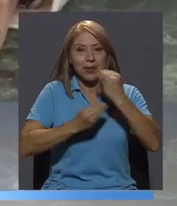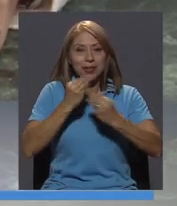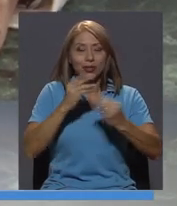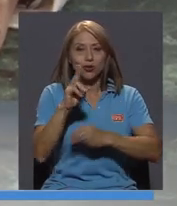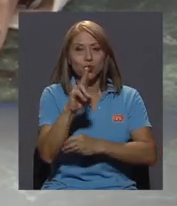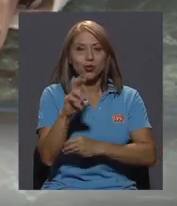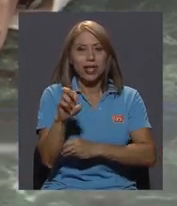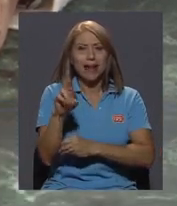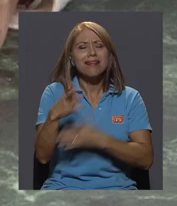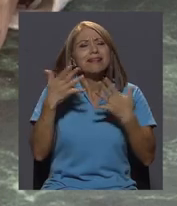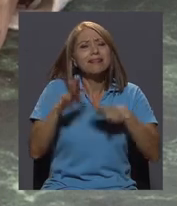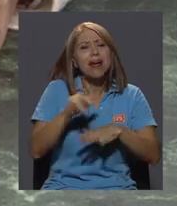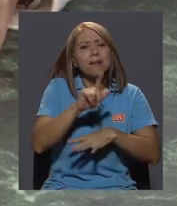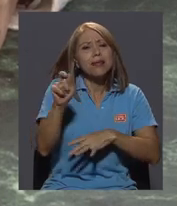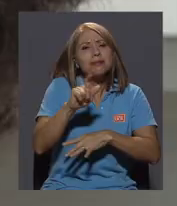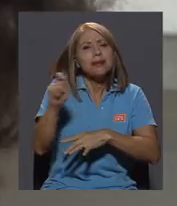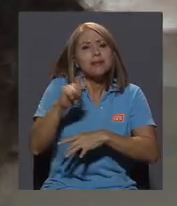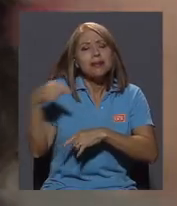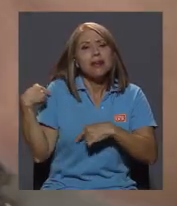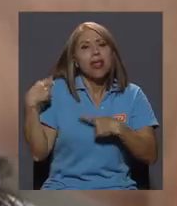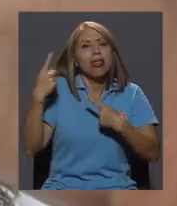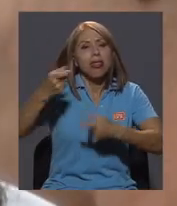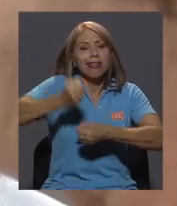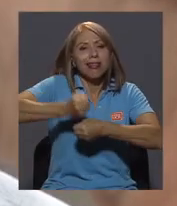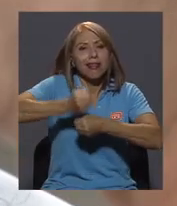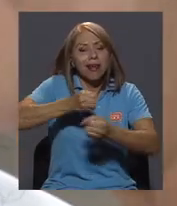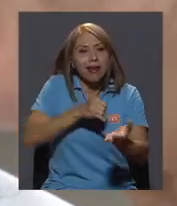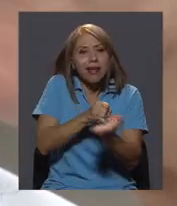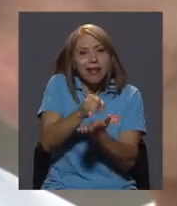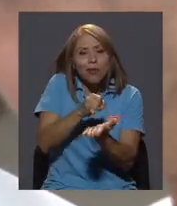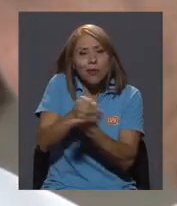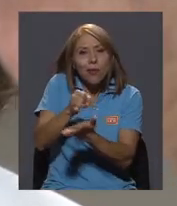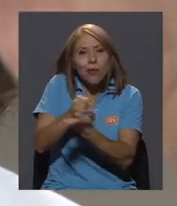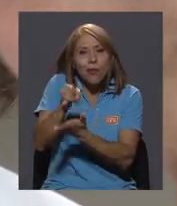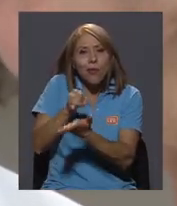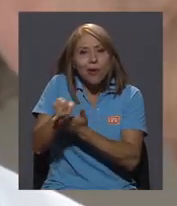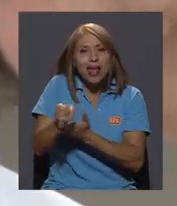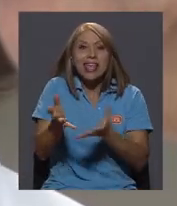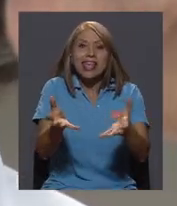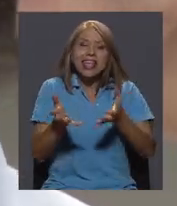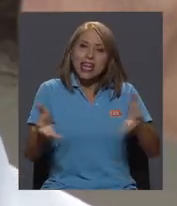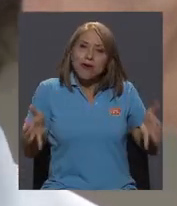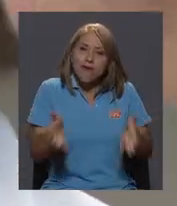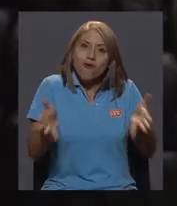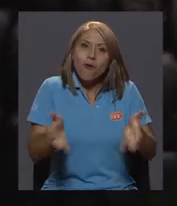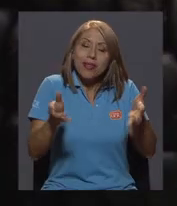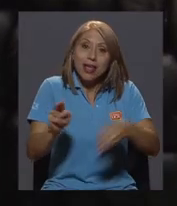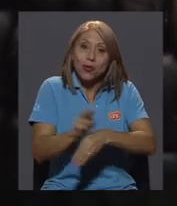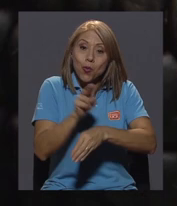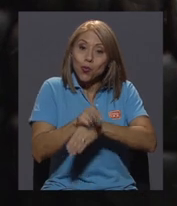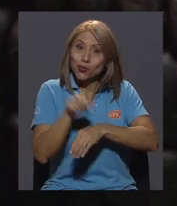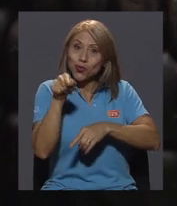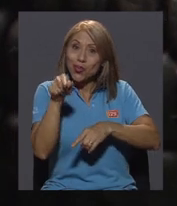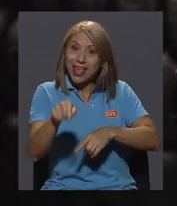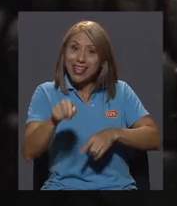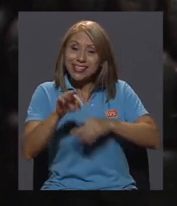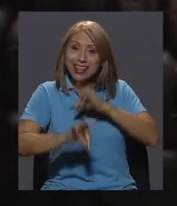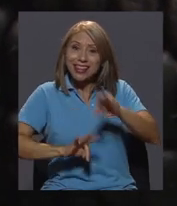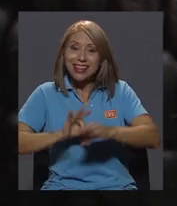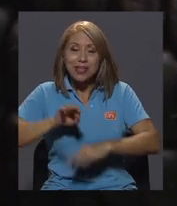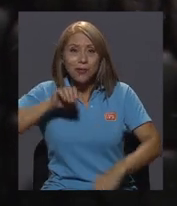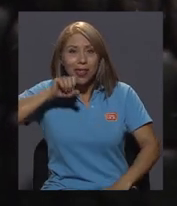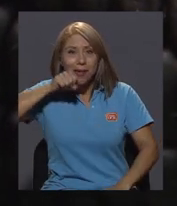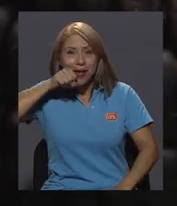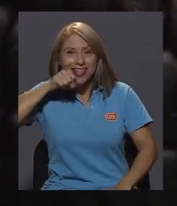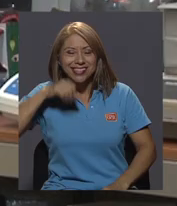UCR, llevan meses trabajando en un proyecto de investigación que pretende fomentar el consumo de este peculiar tipo de